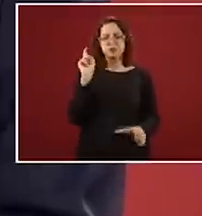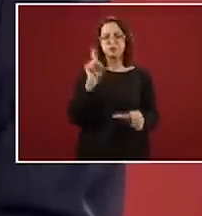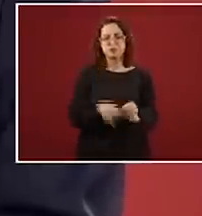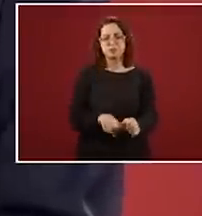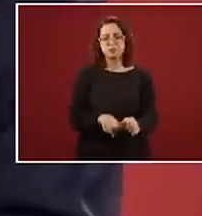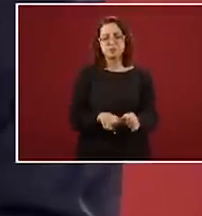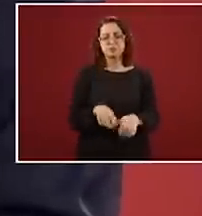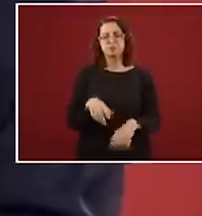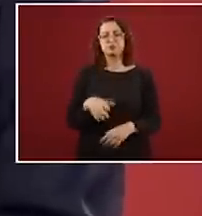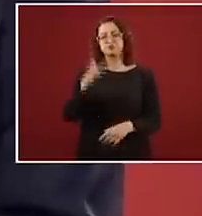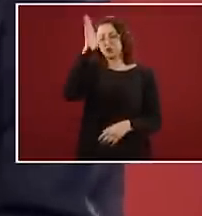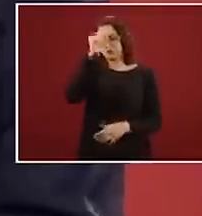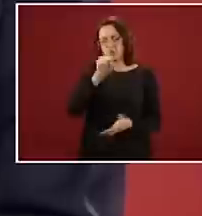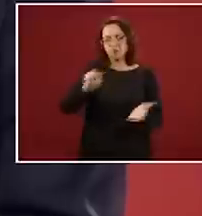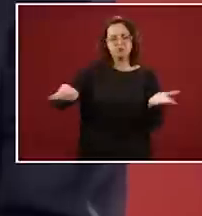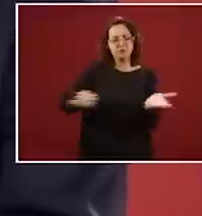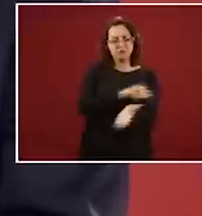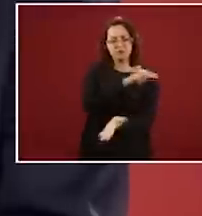los convenios o están